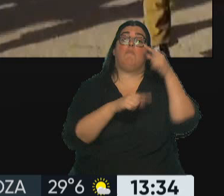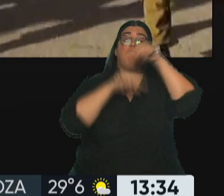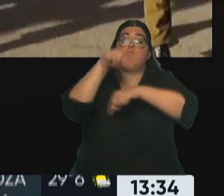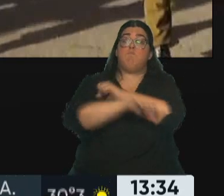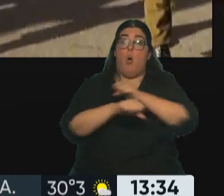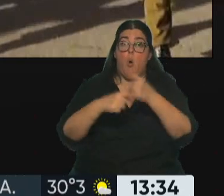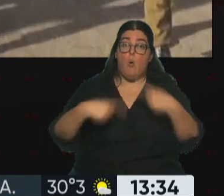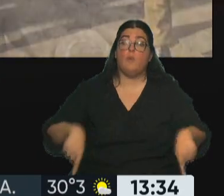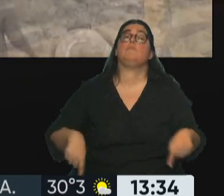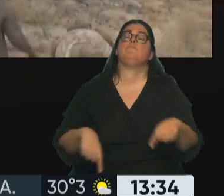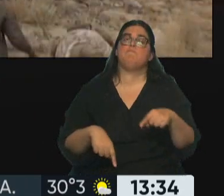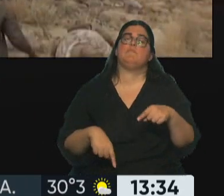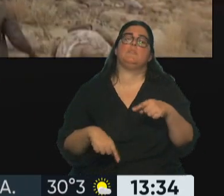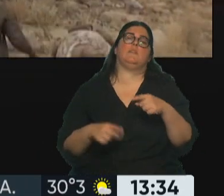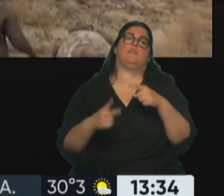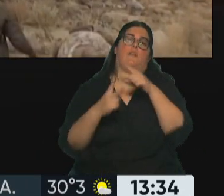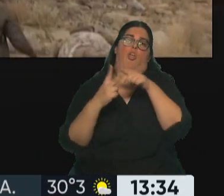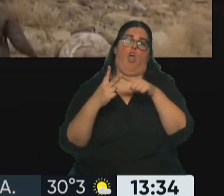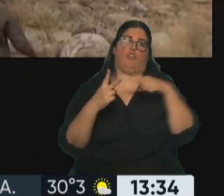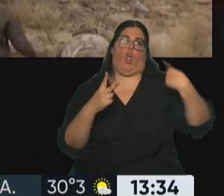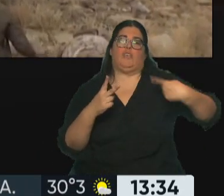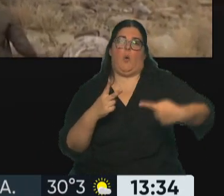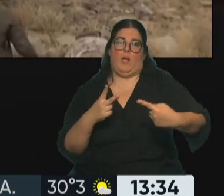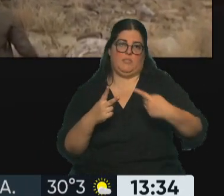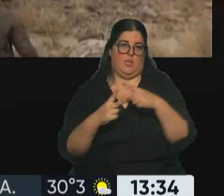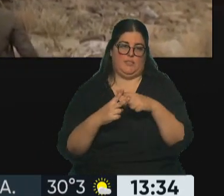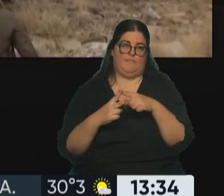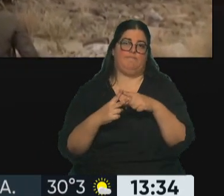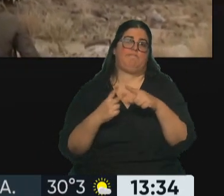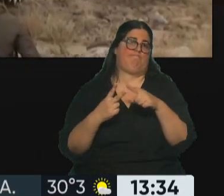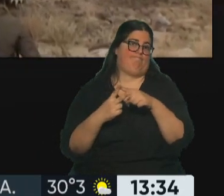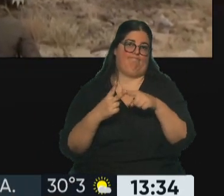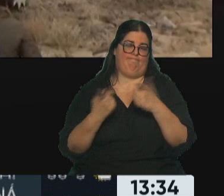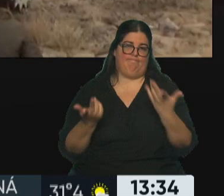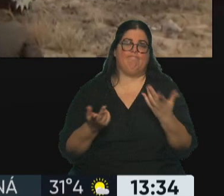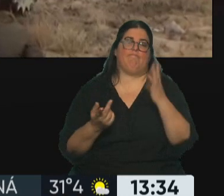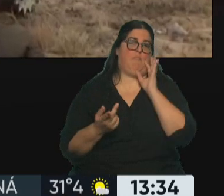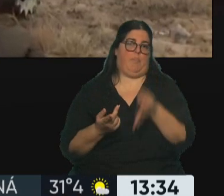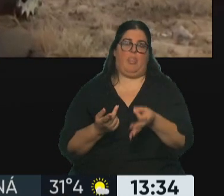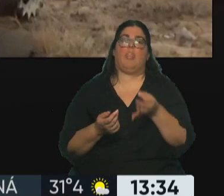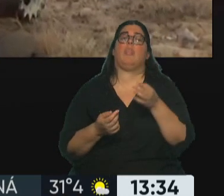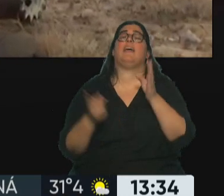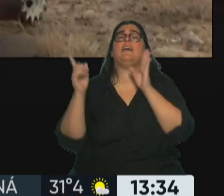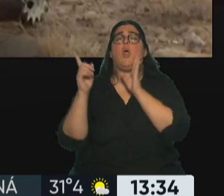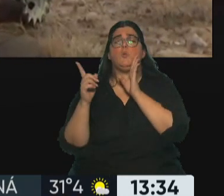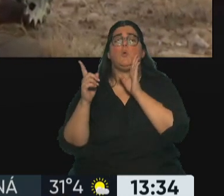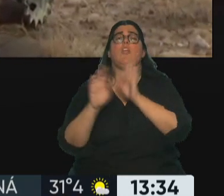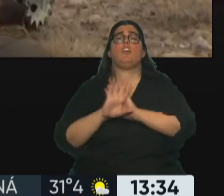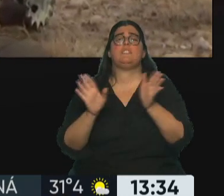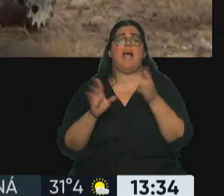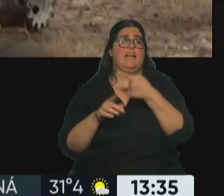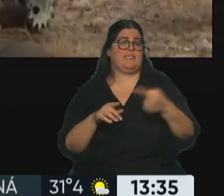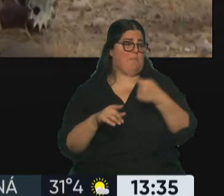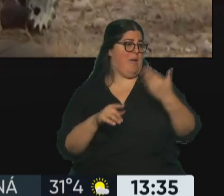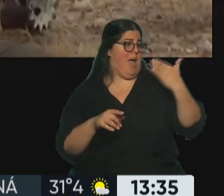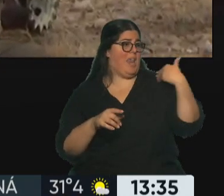palpables aún en el corto plazo que sobre las cuales los Estados Unidos en esta alianza que constituyó durante las últimas semanas